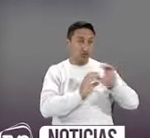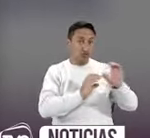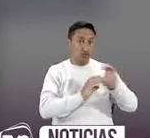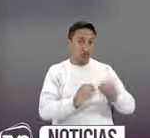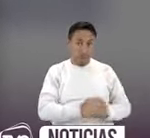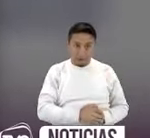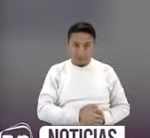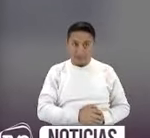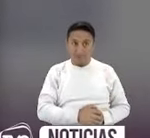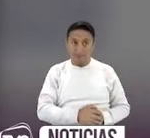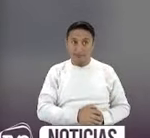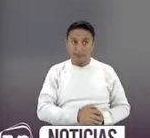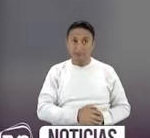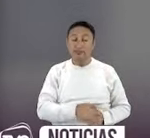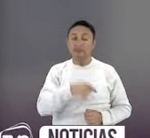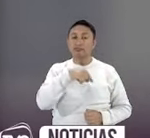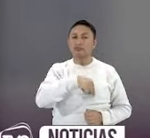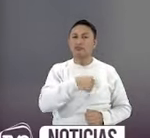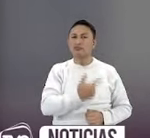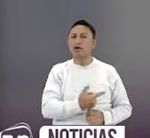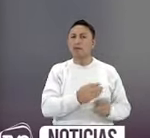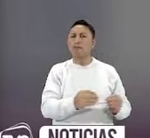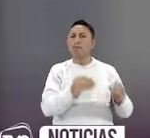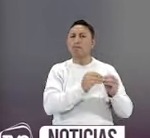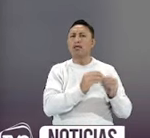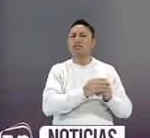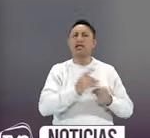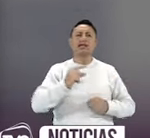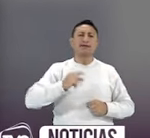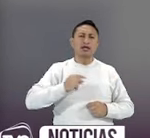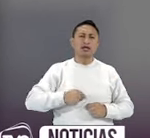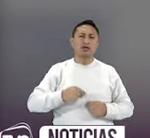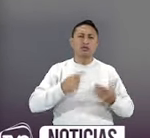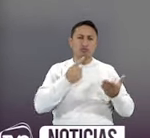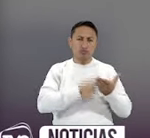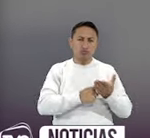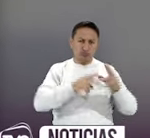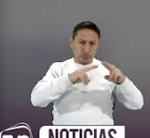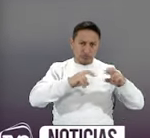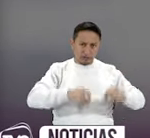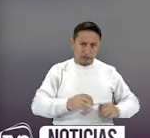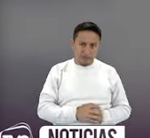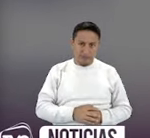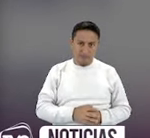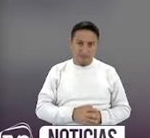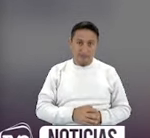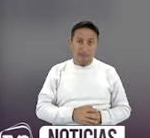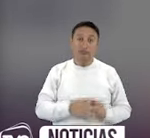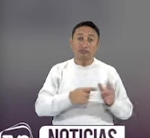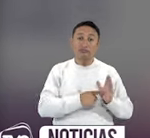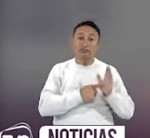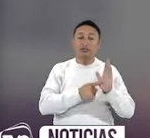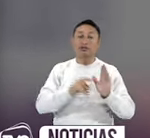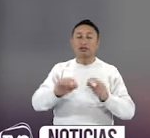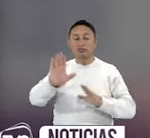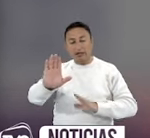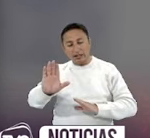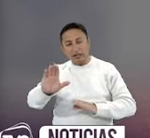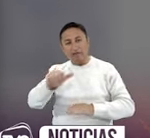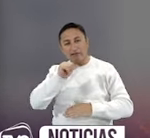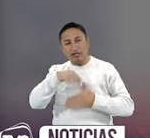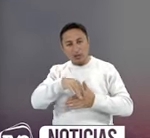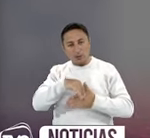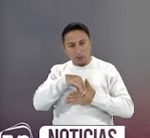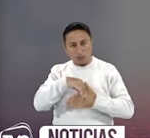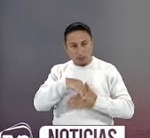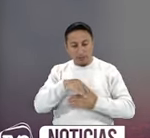académica para conocer los pormenores del estudio realizado. Tras la cita, se indicó que la investigación está todavía inconclusa y que dentro de